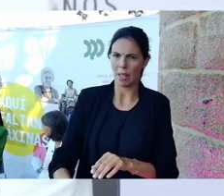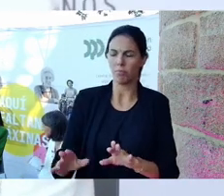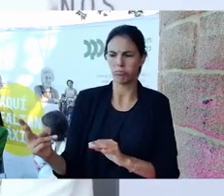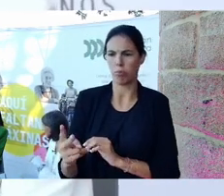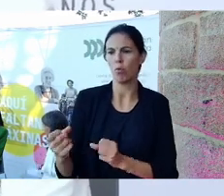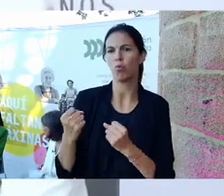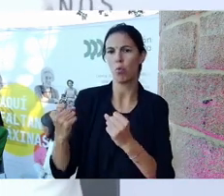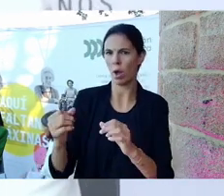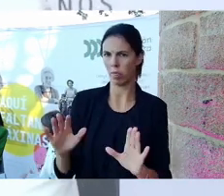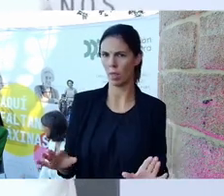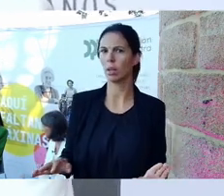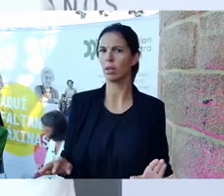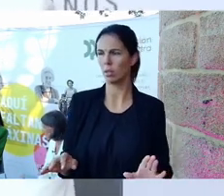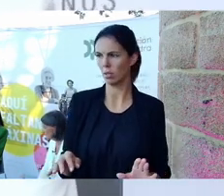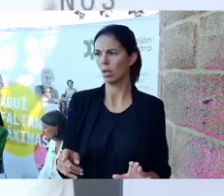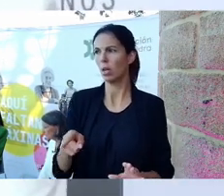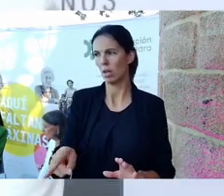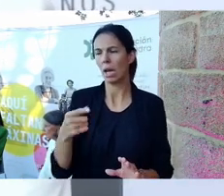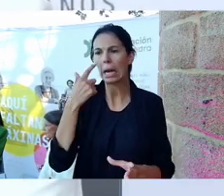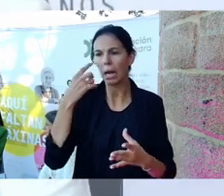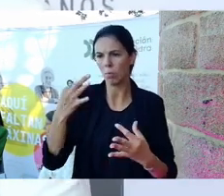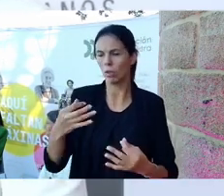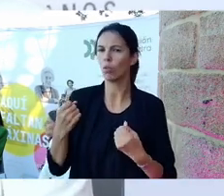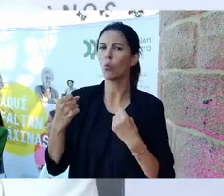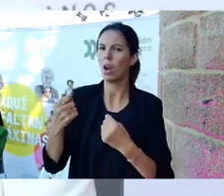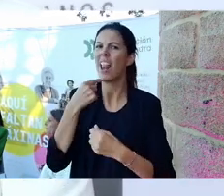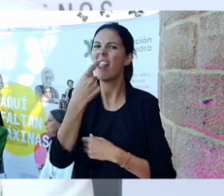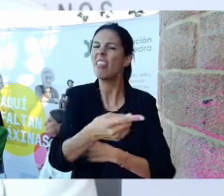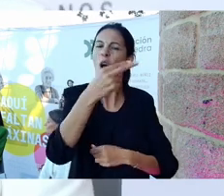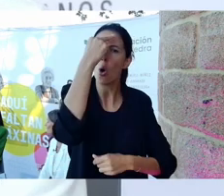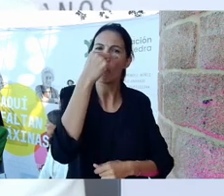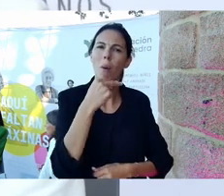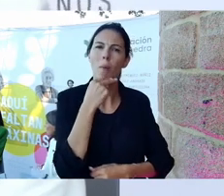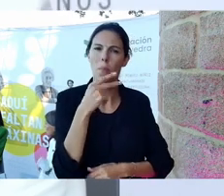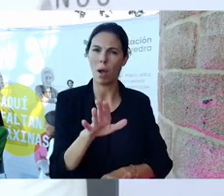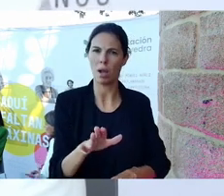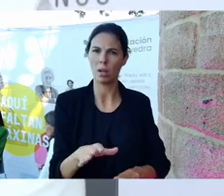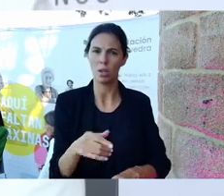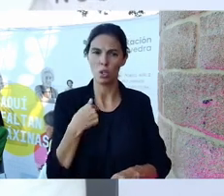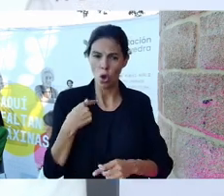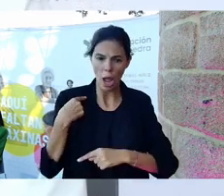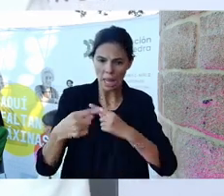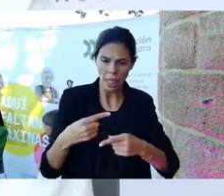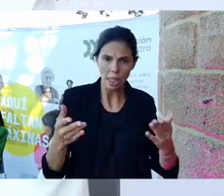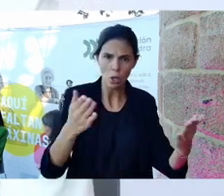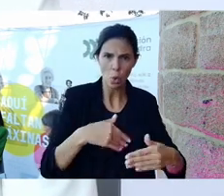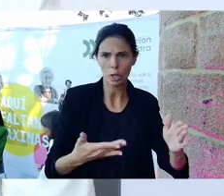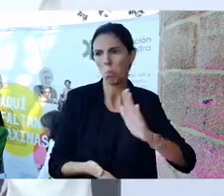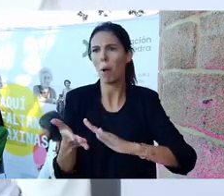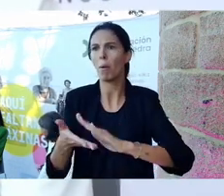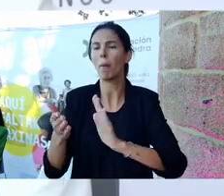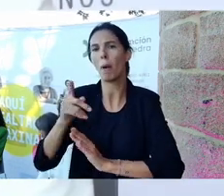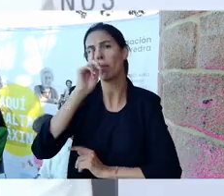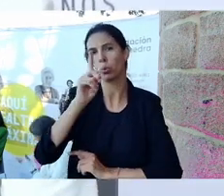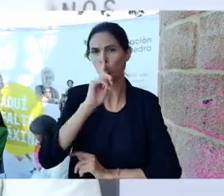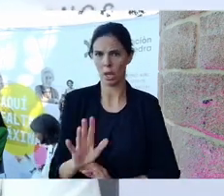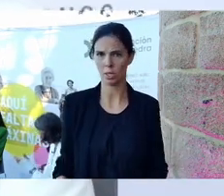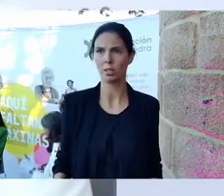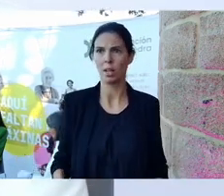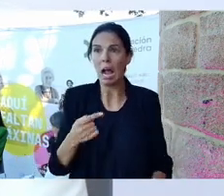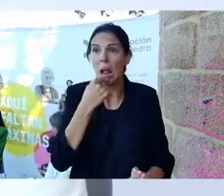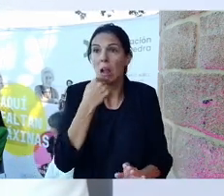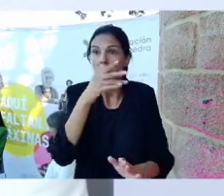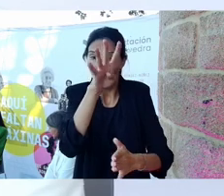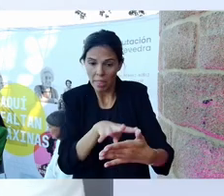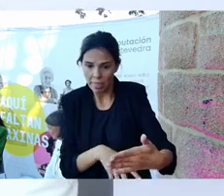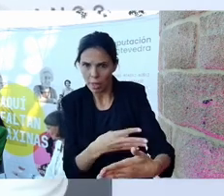Urraca también, que era de armas tomar. Si hay que creer al romancero, era de armas tomar. Fue la que le dijo a su padre que, como la había desheredado, se iba a meter a puta por